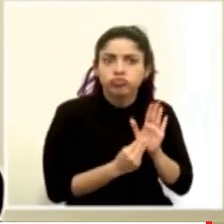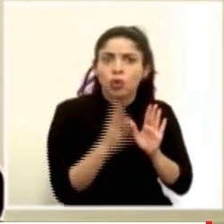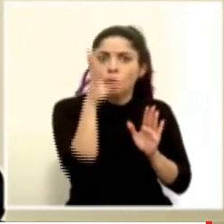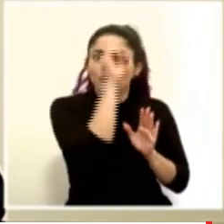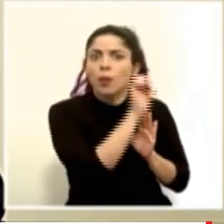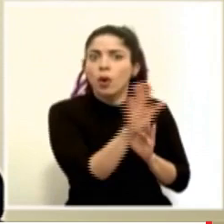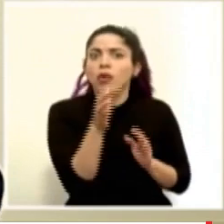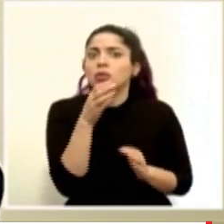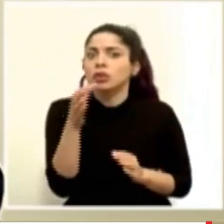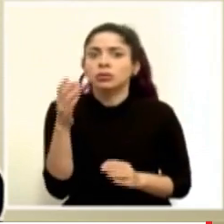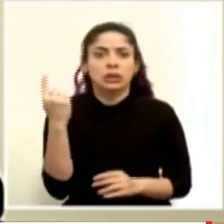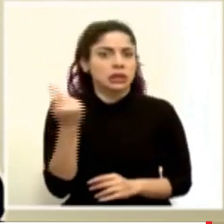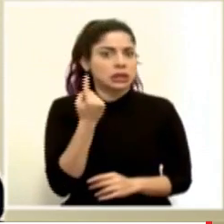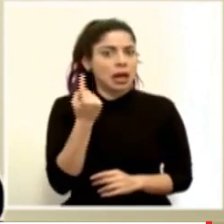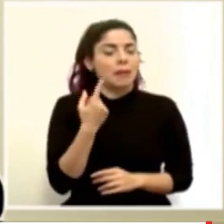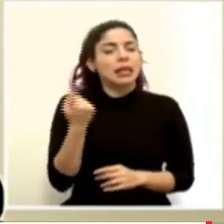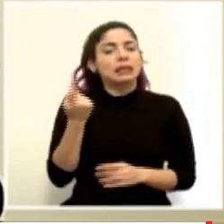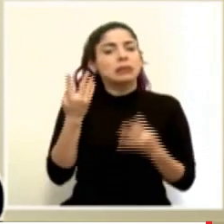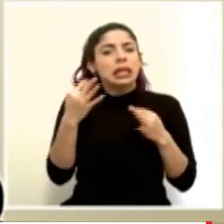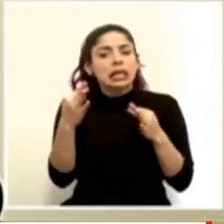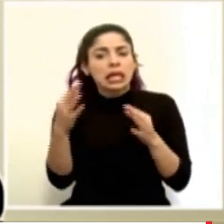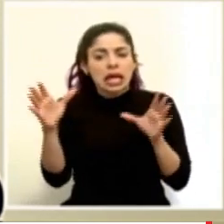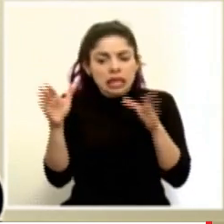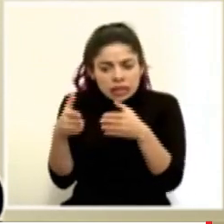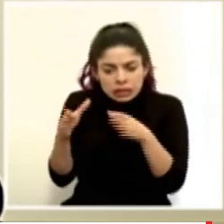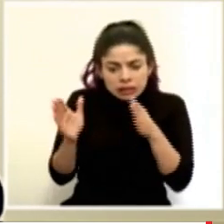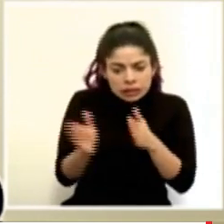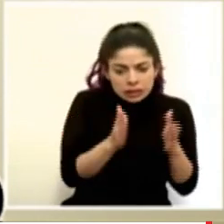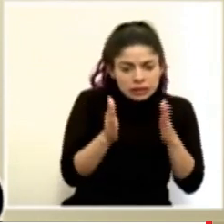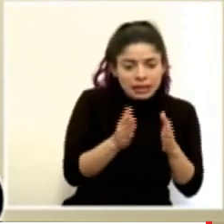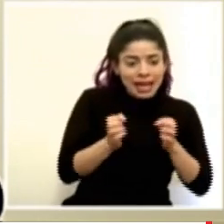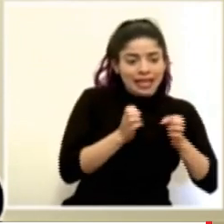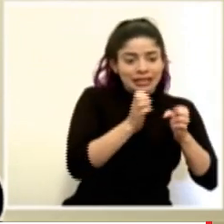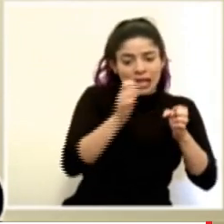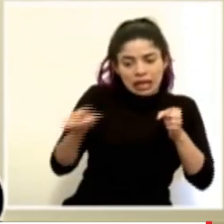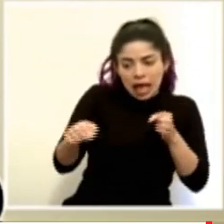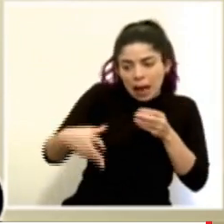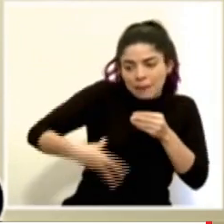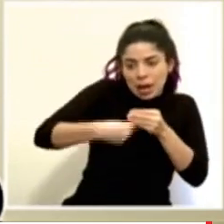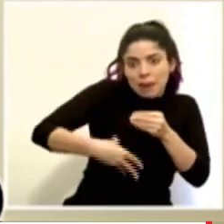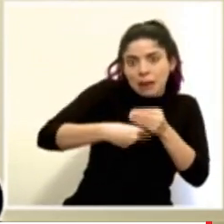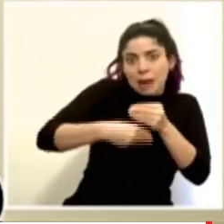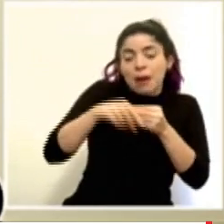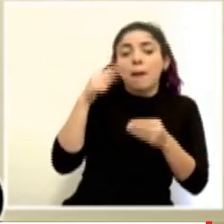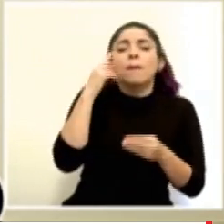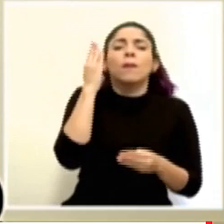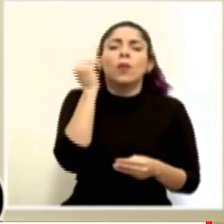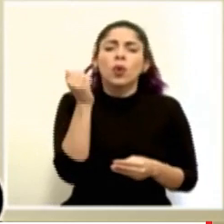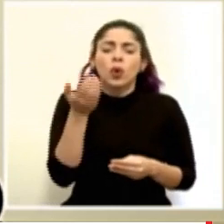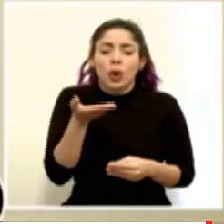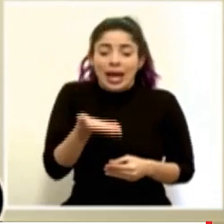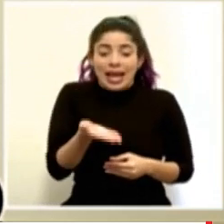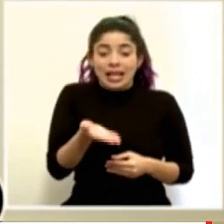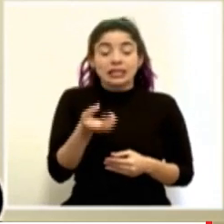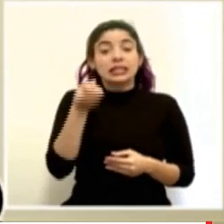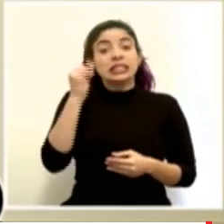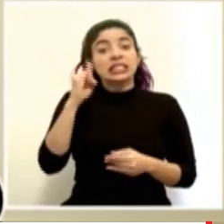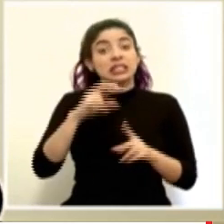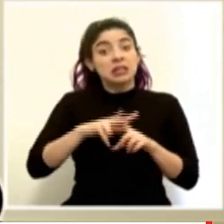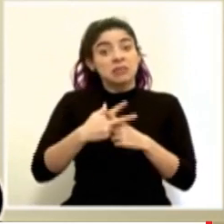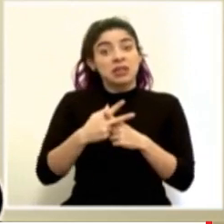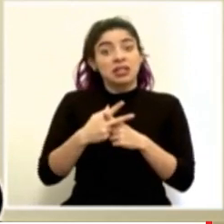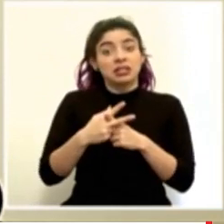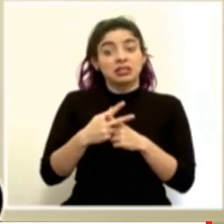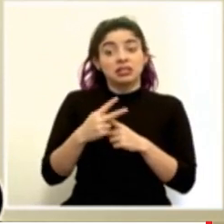consideración y tratamos de focalizarlas y sumarlas en toda la estrategia de construcción, porque al final esto es, si empezamos a